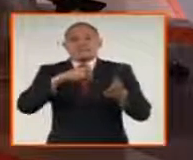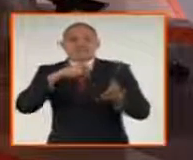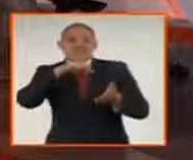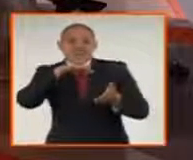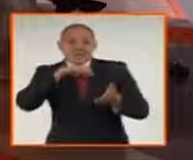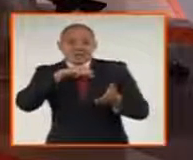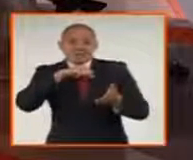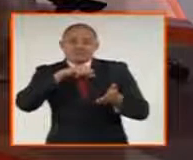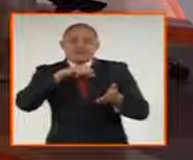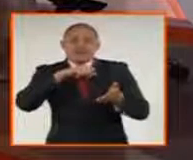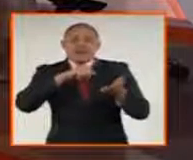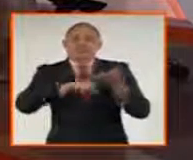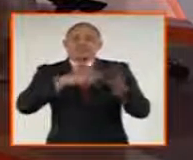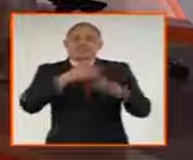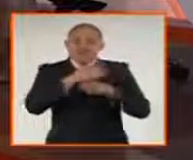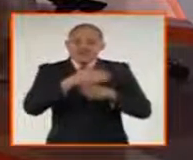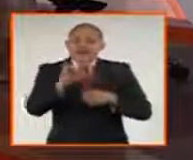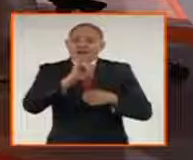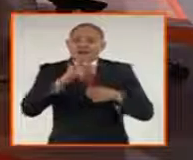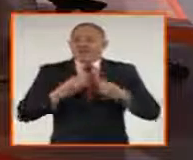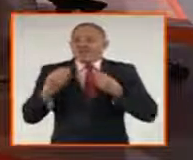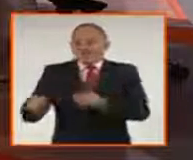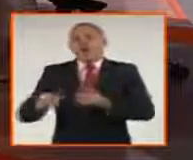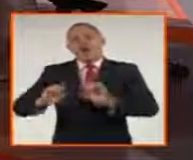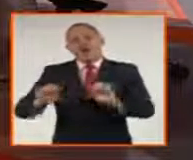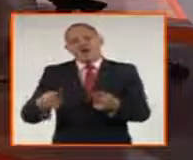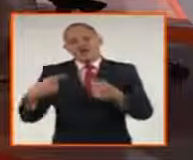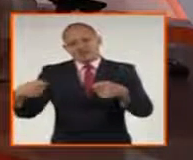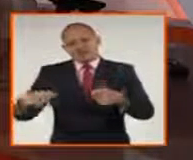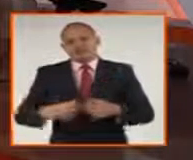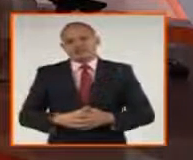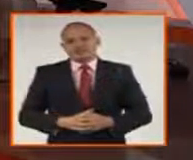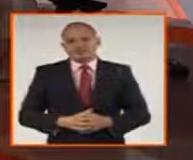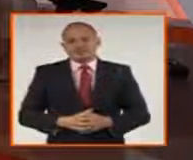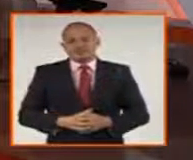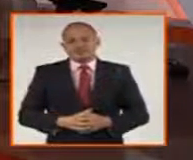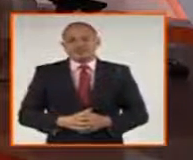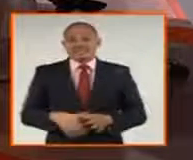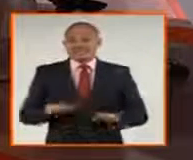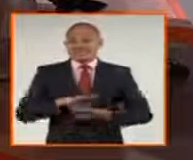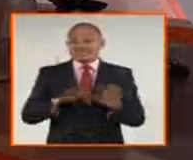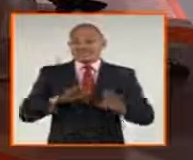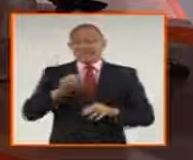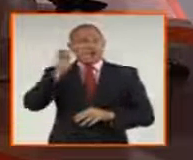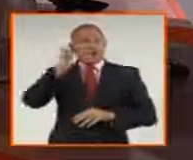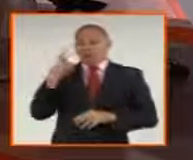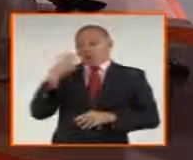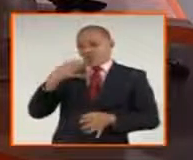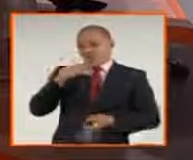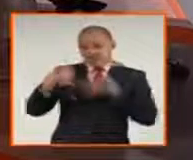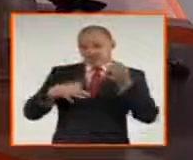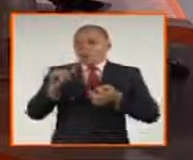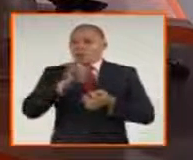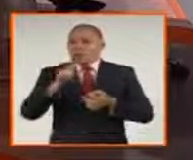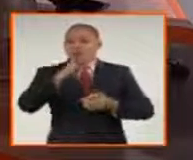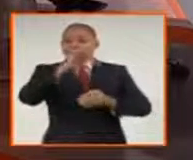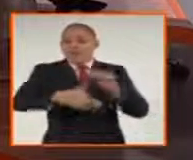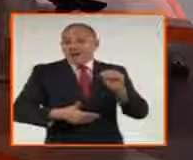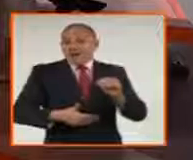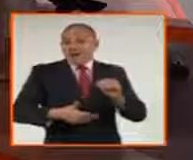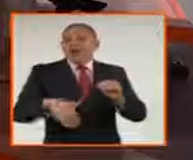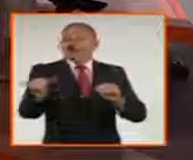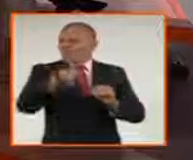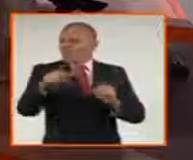María la trascendencia de ese reconocimiento de la afinidad, los hermanos y los tíos y sobrinos,